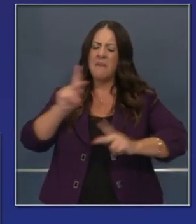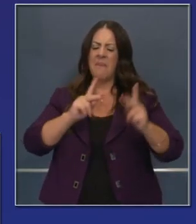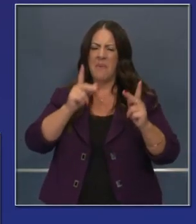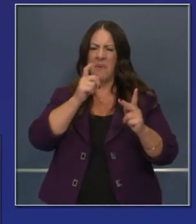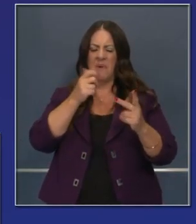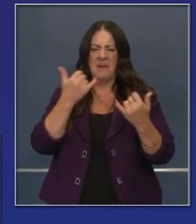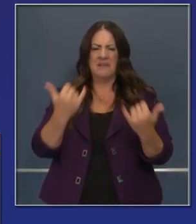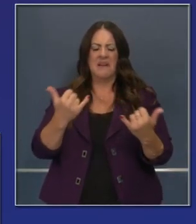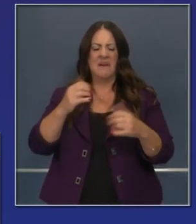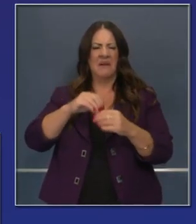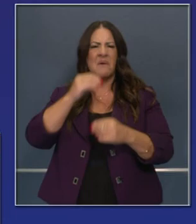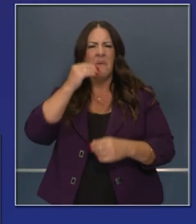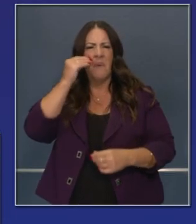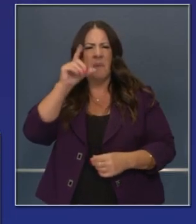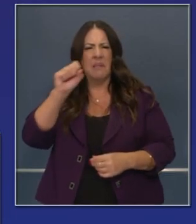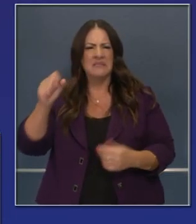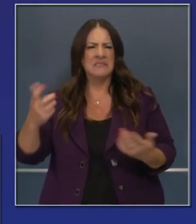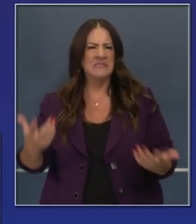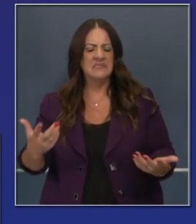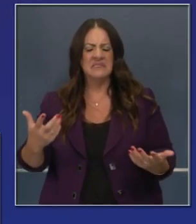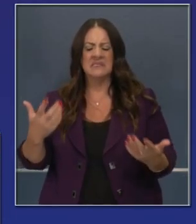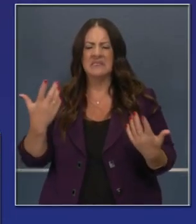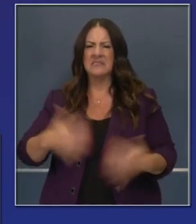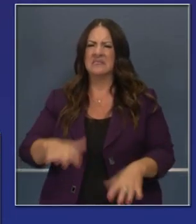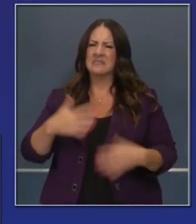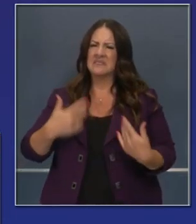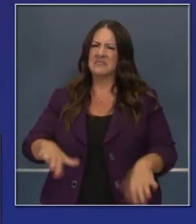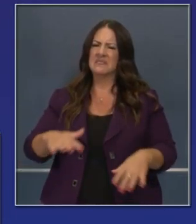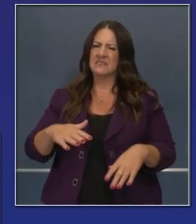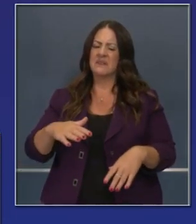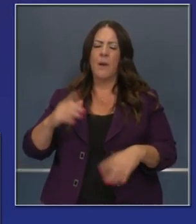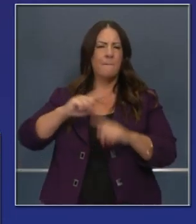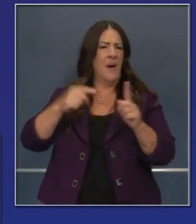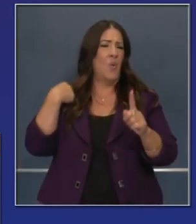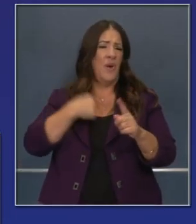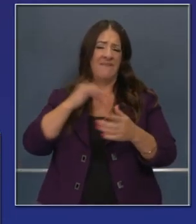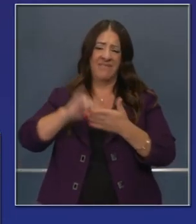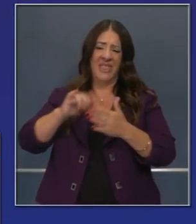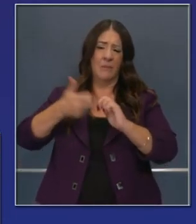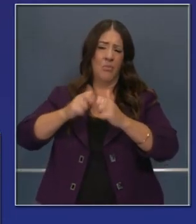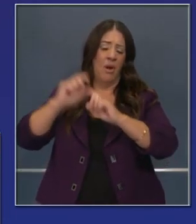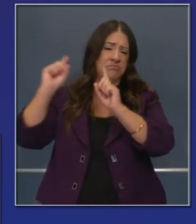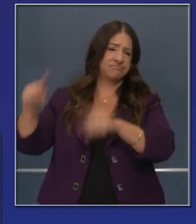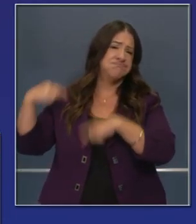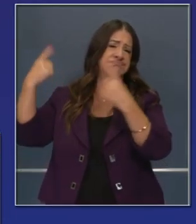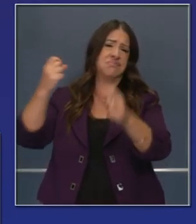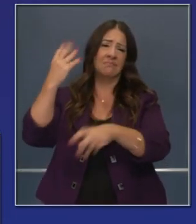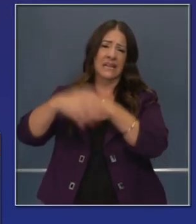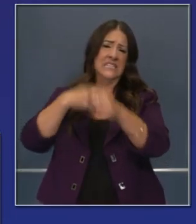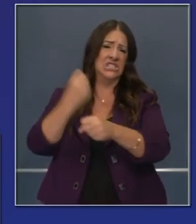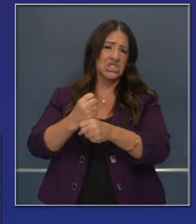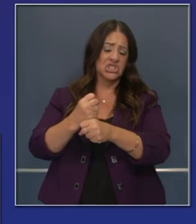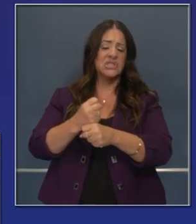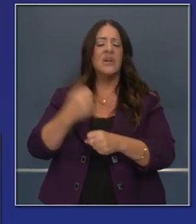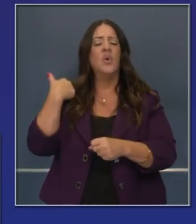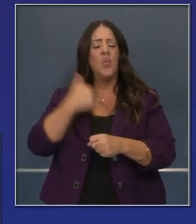sin techo. Yo alegaría que la crisis de personas sin techo merece el mismo ejemplo y